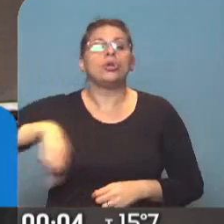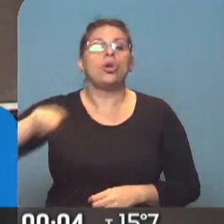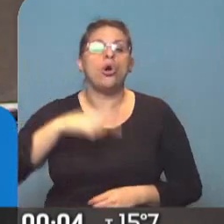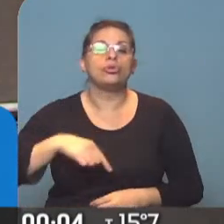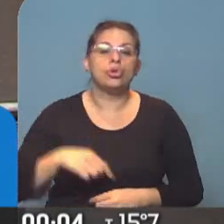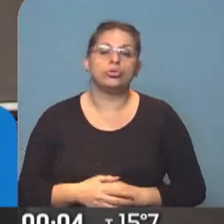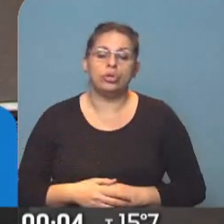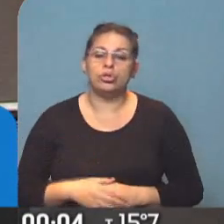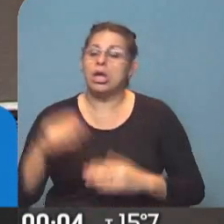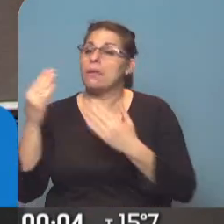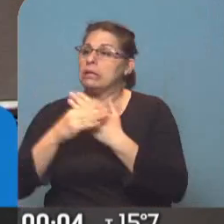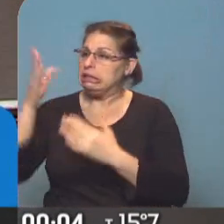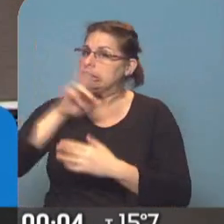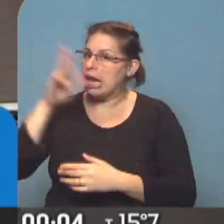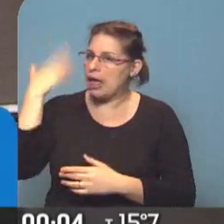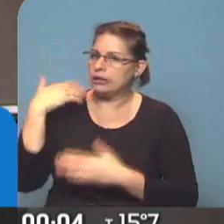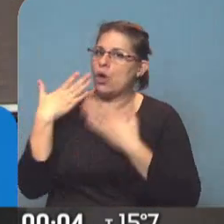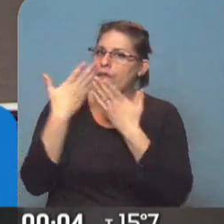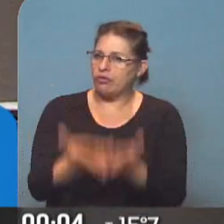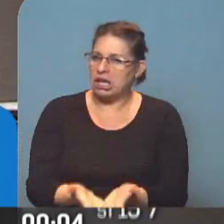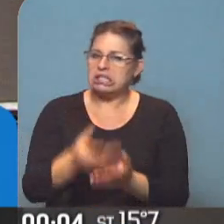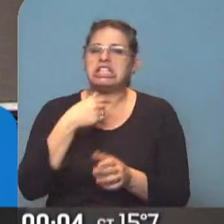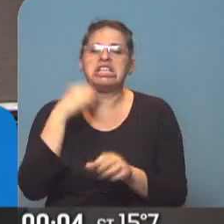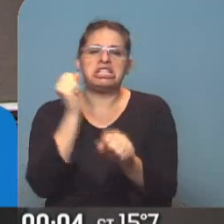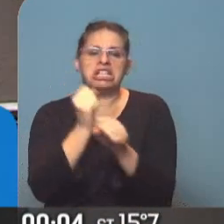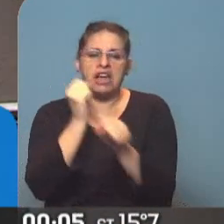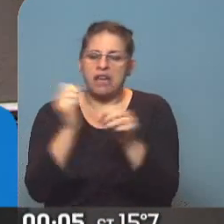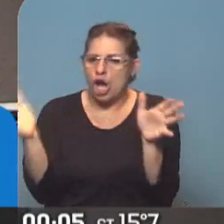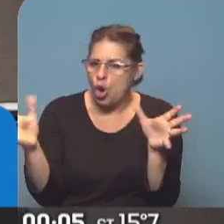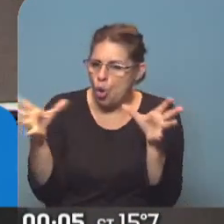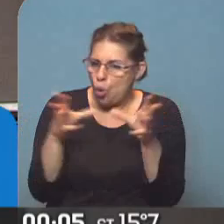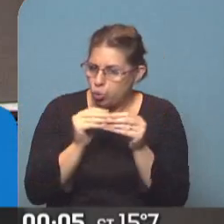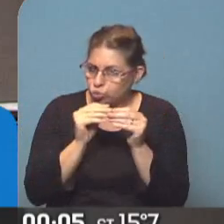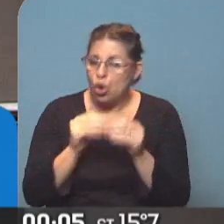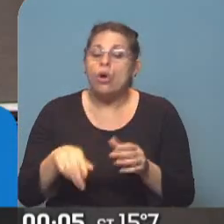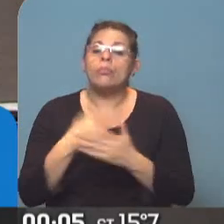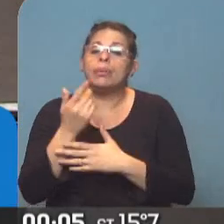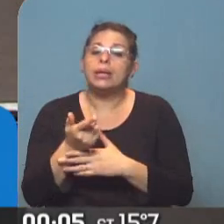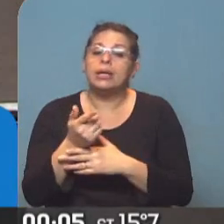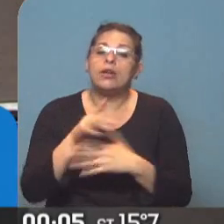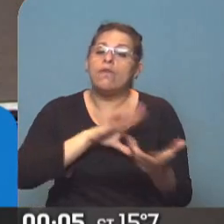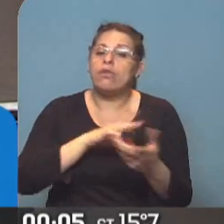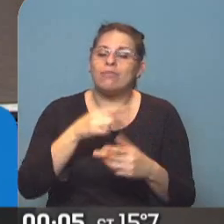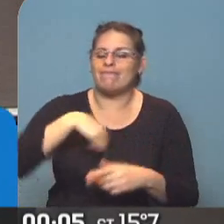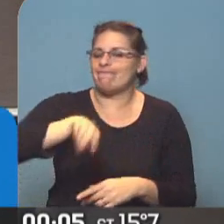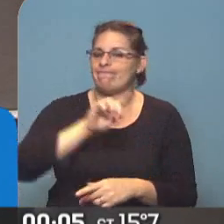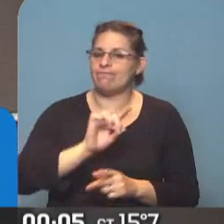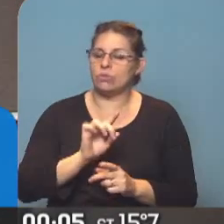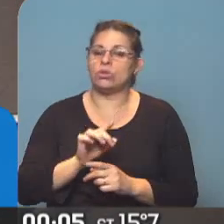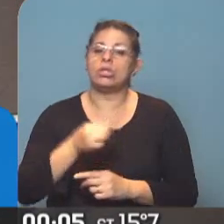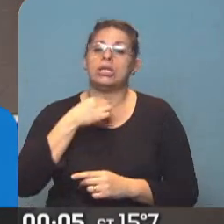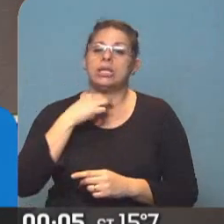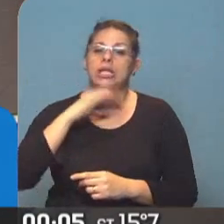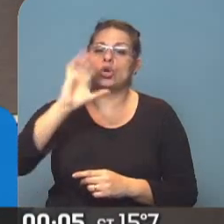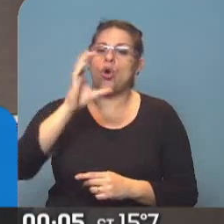La ministra les hizo un ofrecimiento para trabajar en conjunto. Del mismo modo nosotros para hacer una